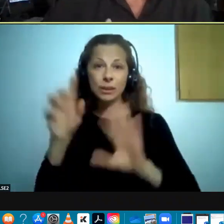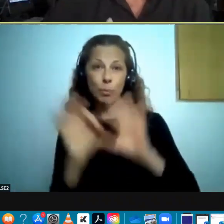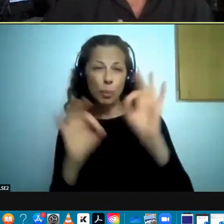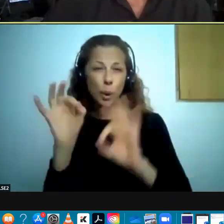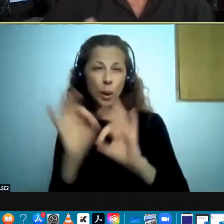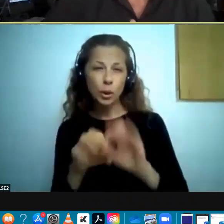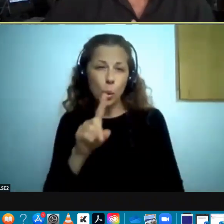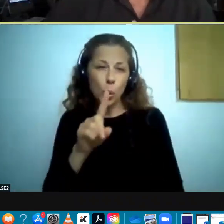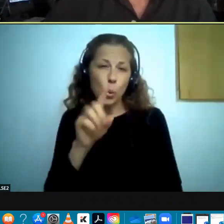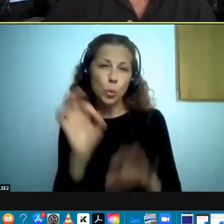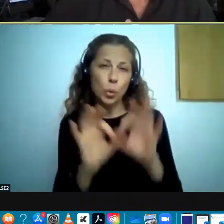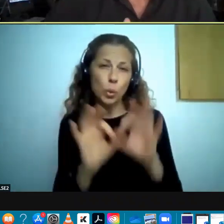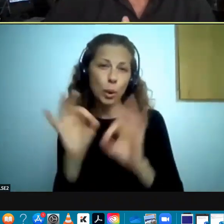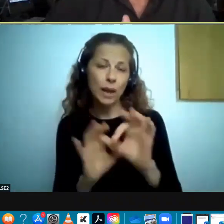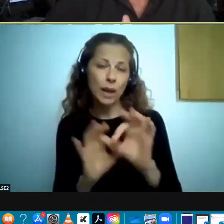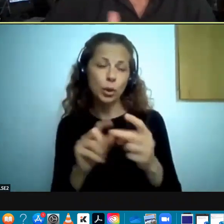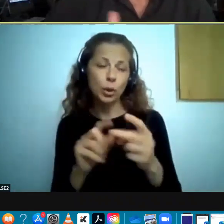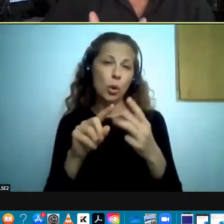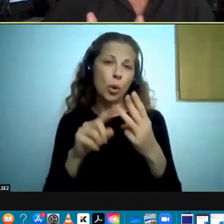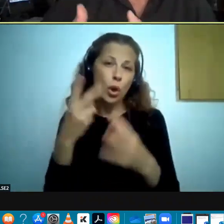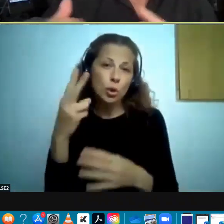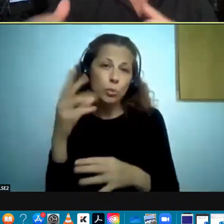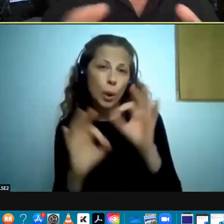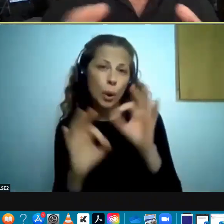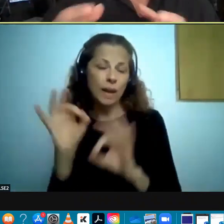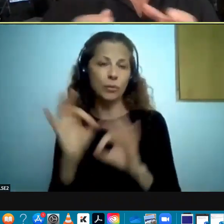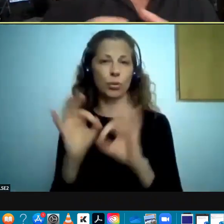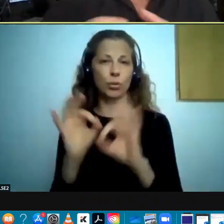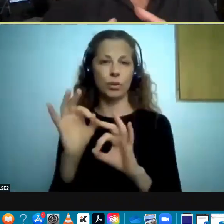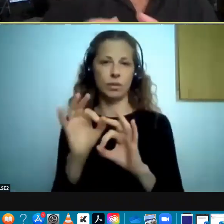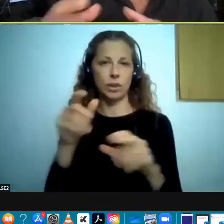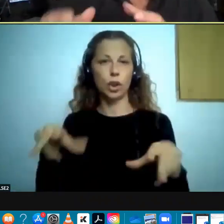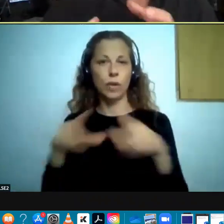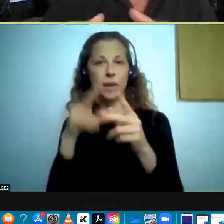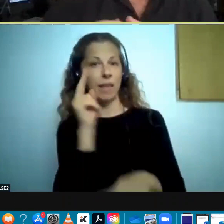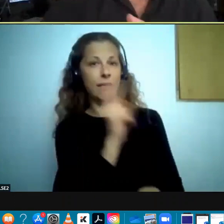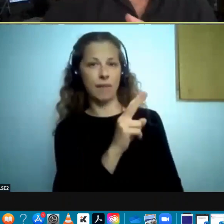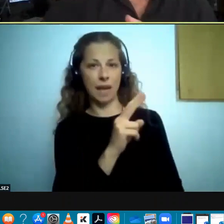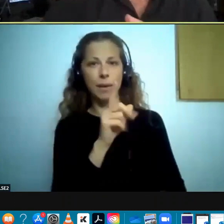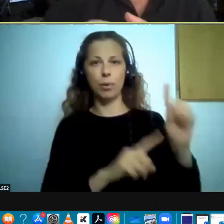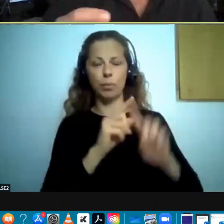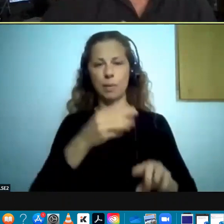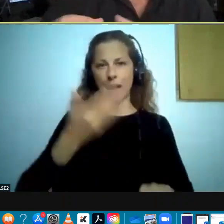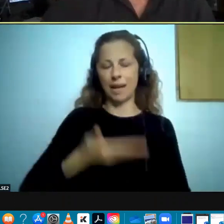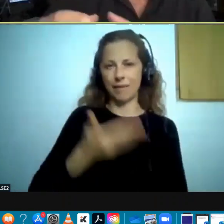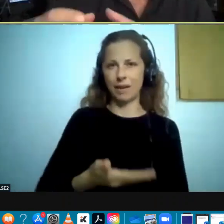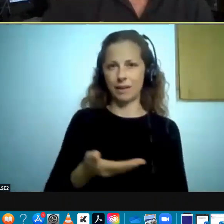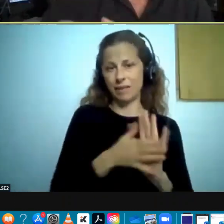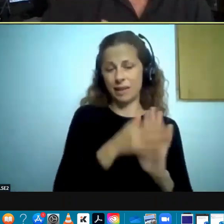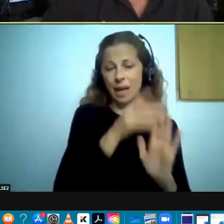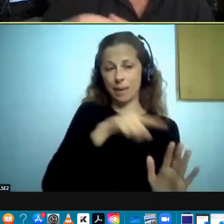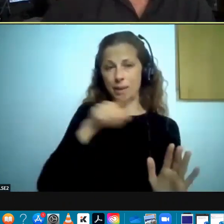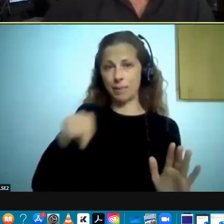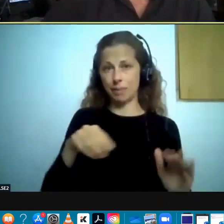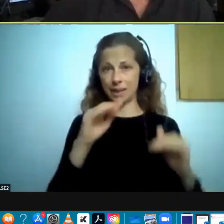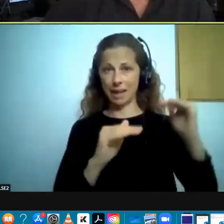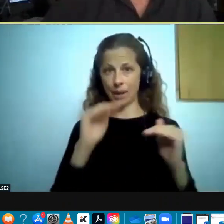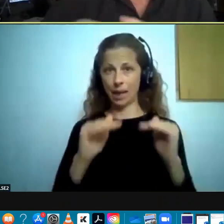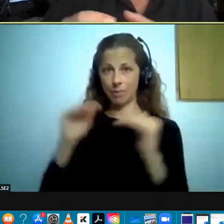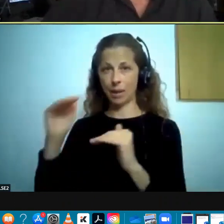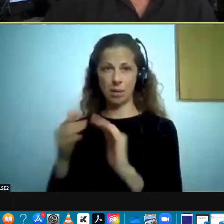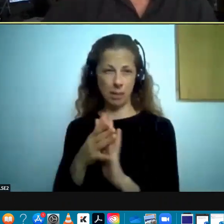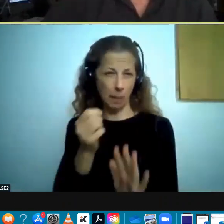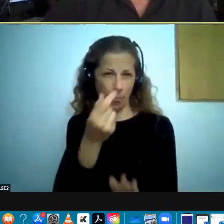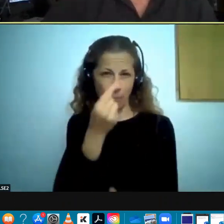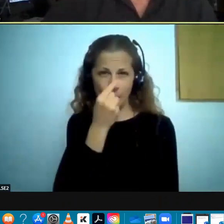1%, 2%, un 3%. Es decir, cambia de mes a mes, pero siempre estamos hablando de porcentajes muy bajos de